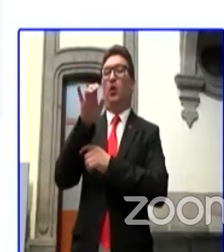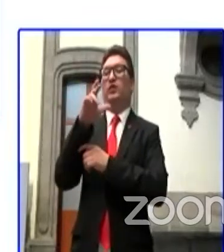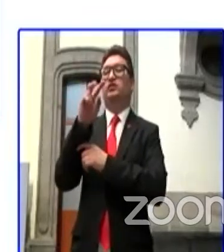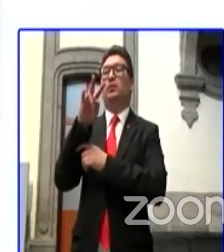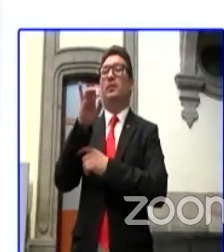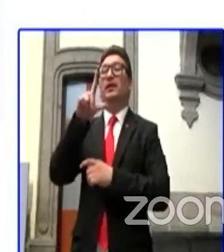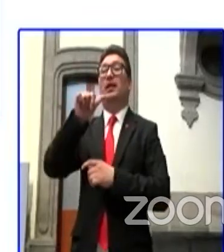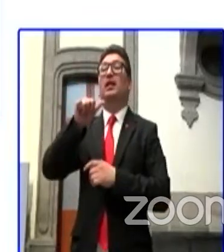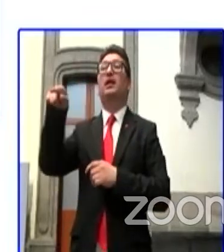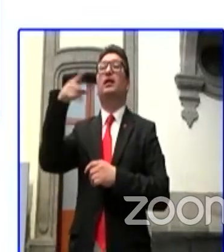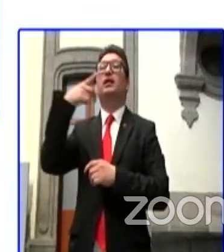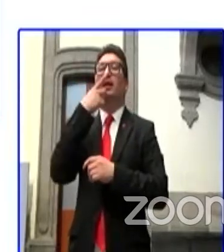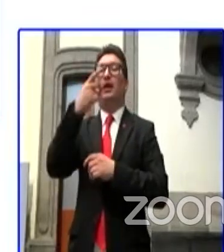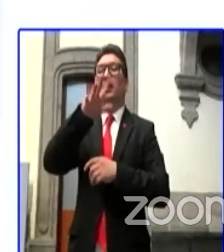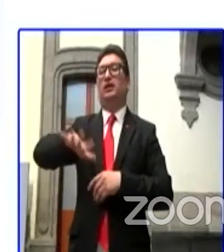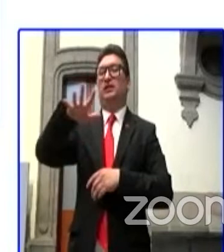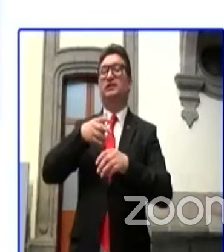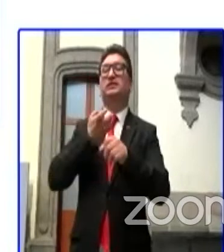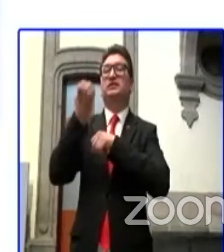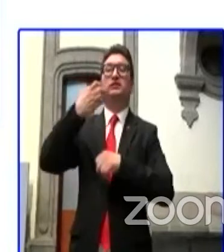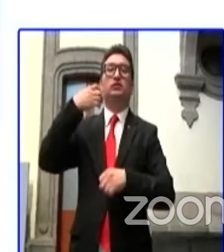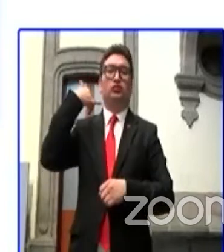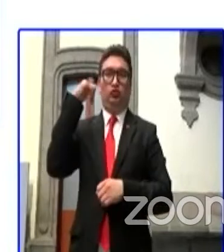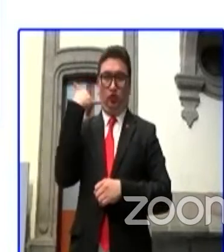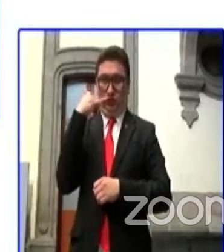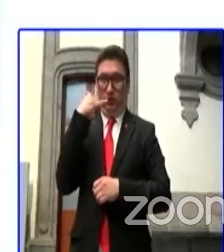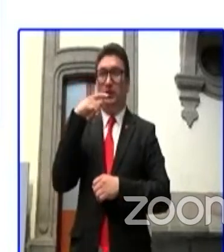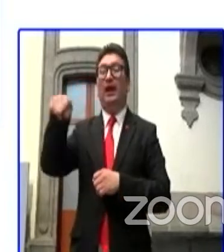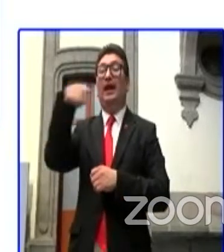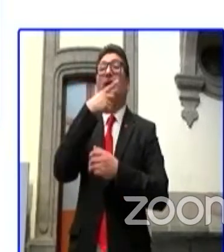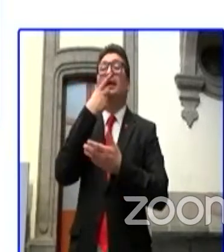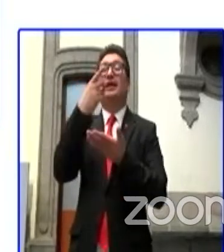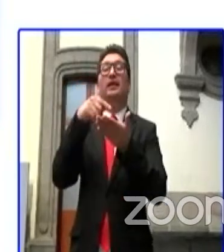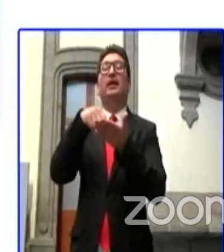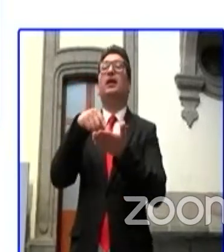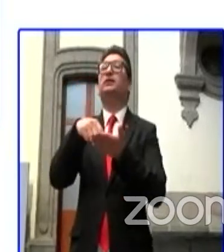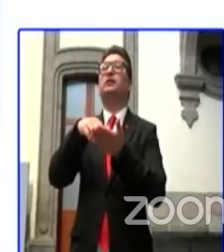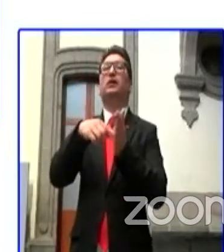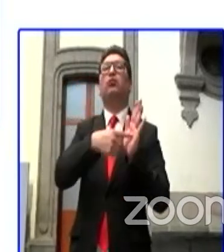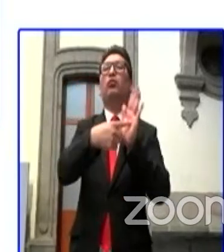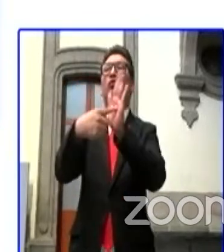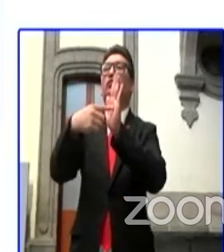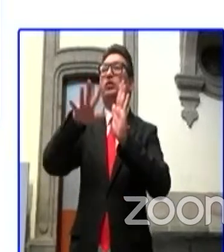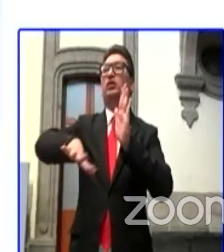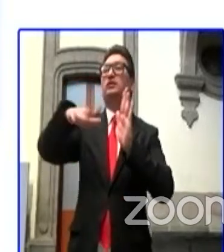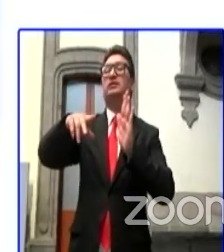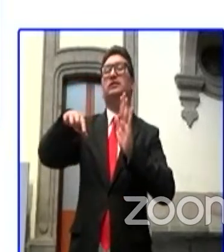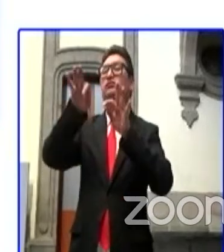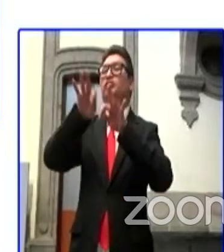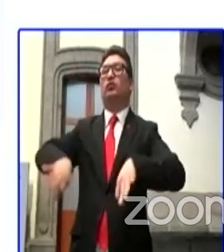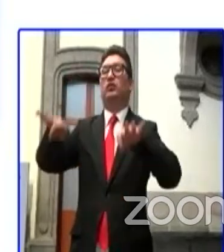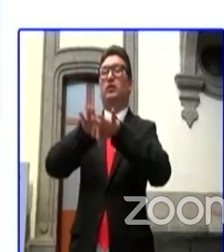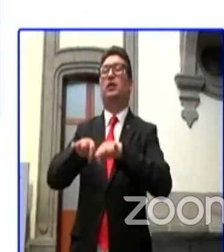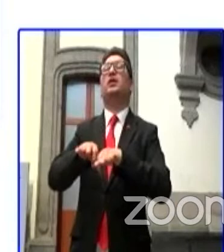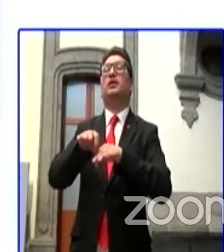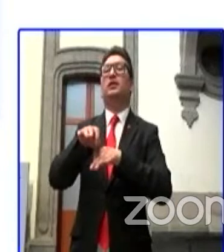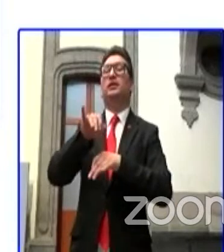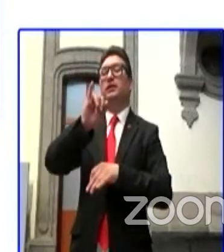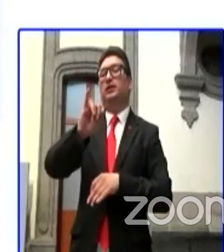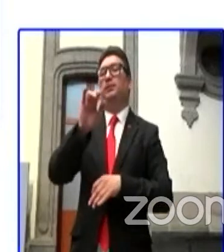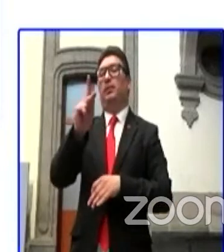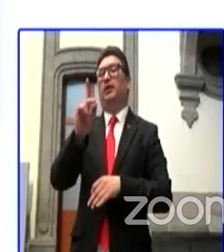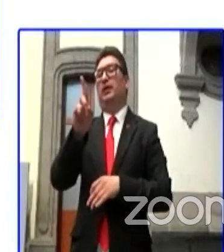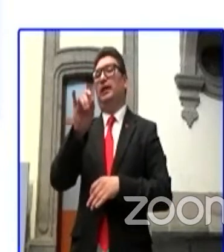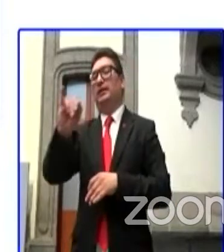claro al Estado la necesidad de la permanencia y de que sigue existiendo el IPDEI como la